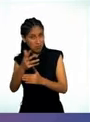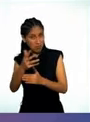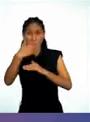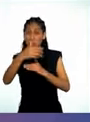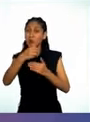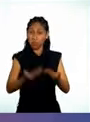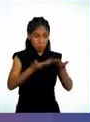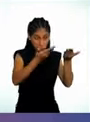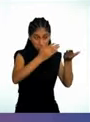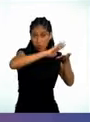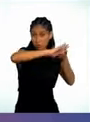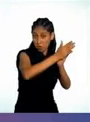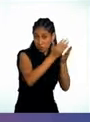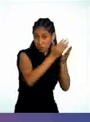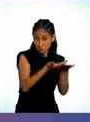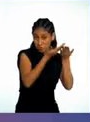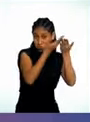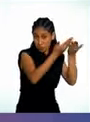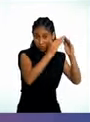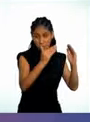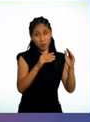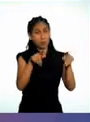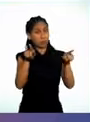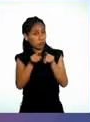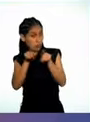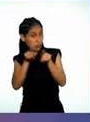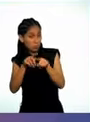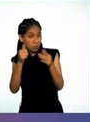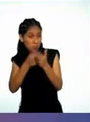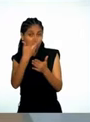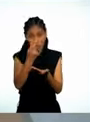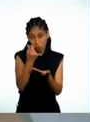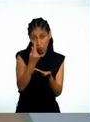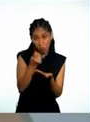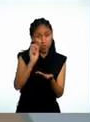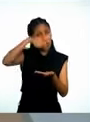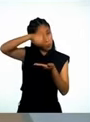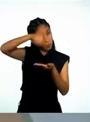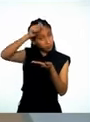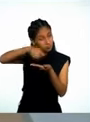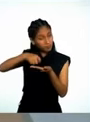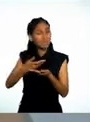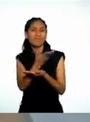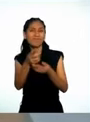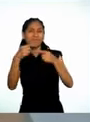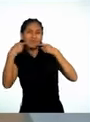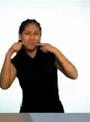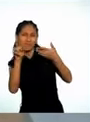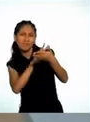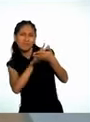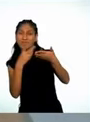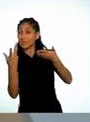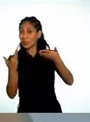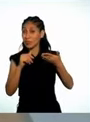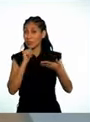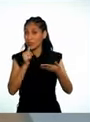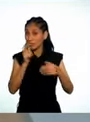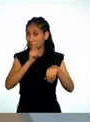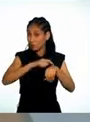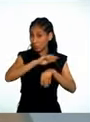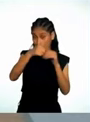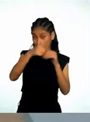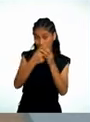page or white credit card que tal vez fue leyendo el anuncio te faltó tiempo para leer toda la